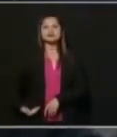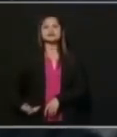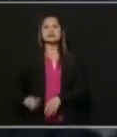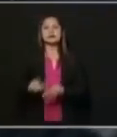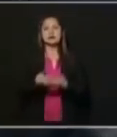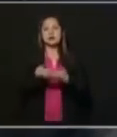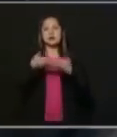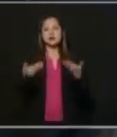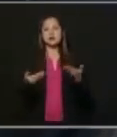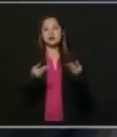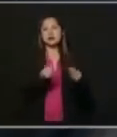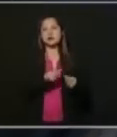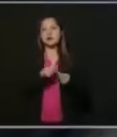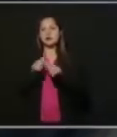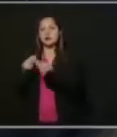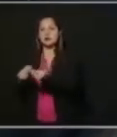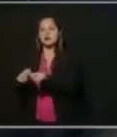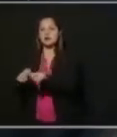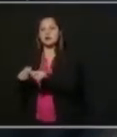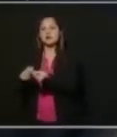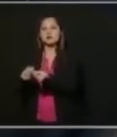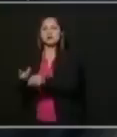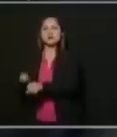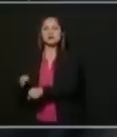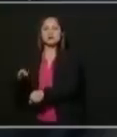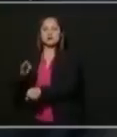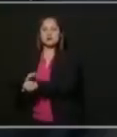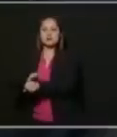Secretaría de la Defensa.